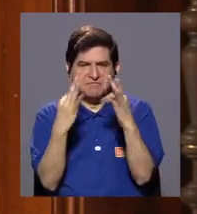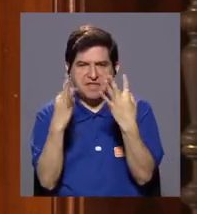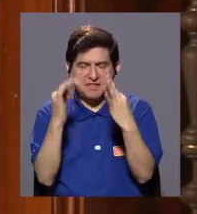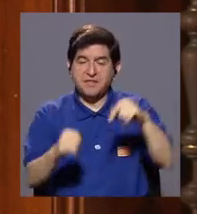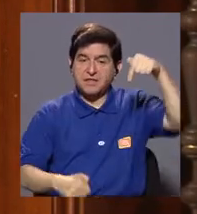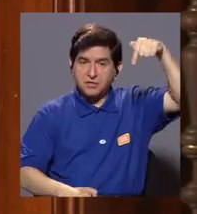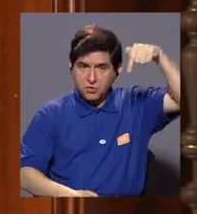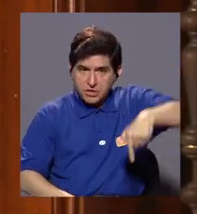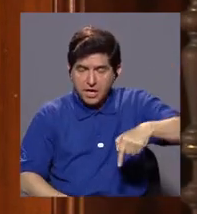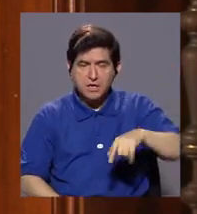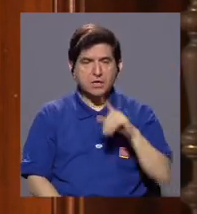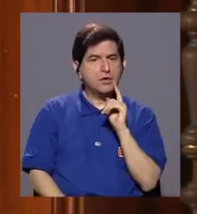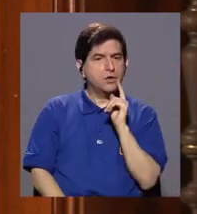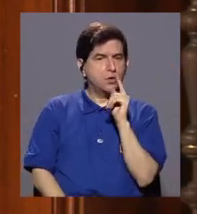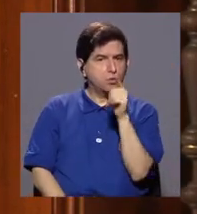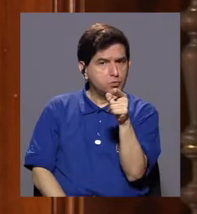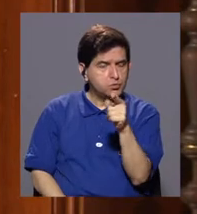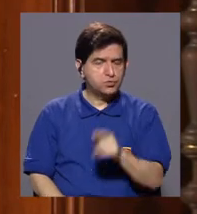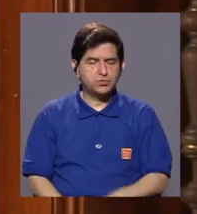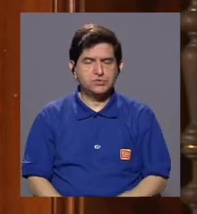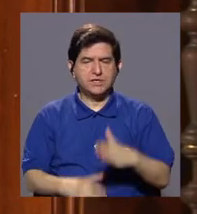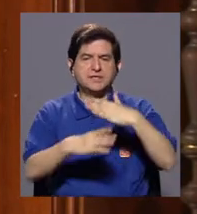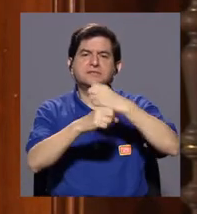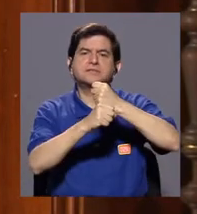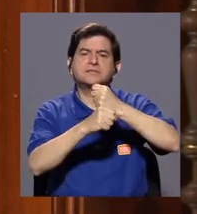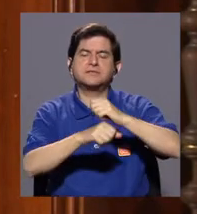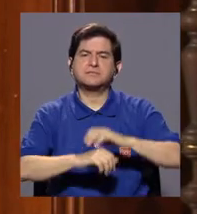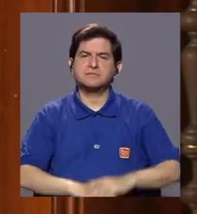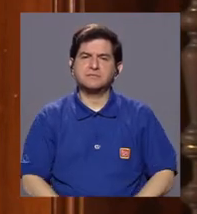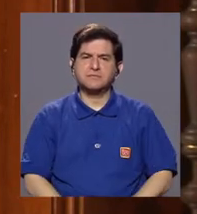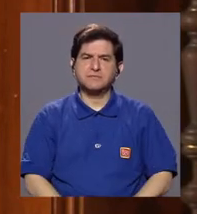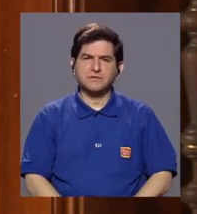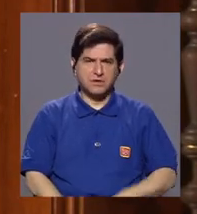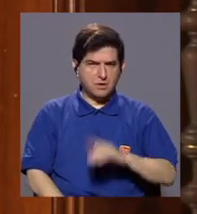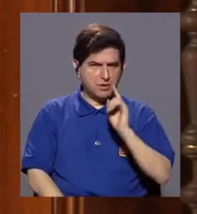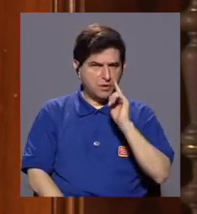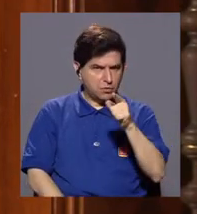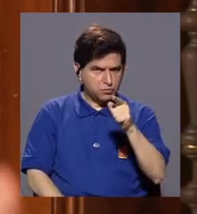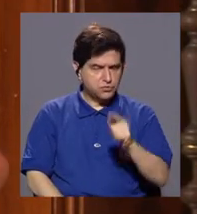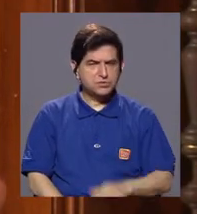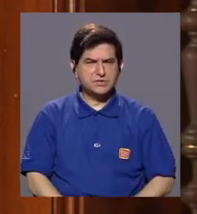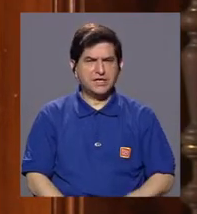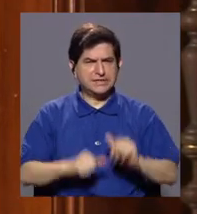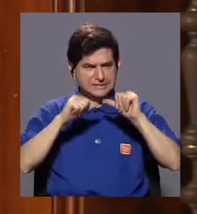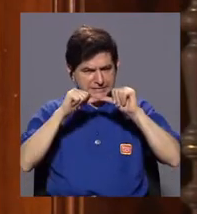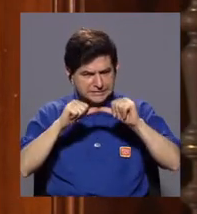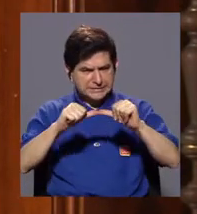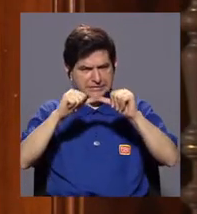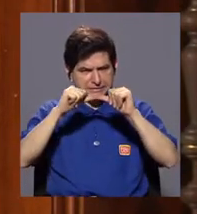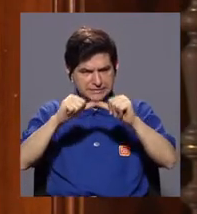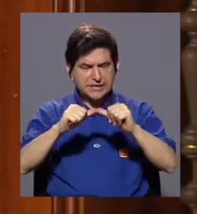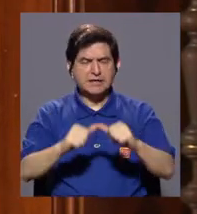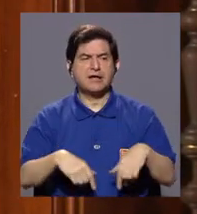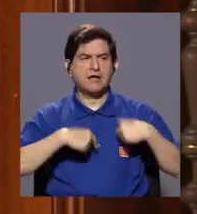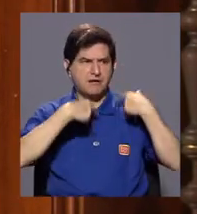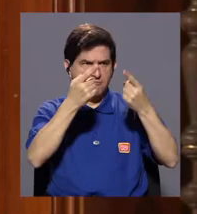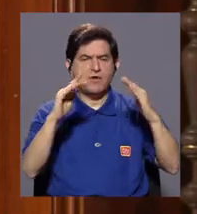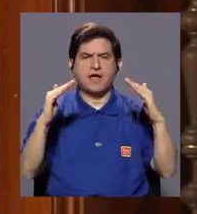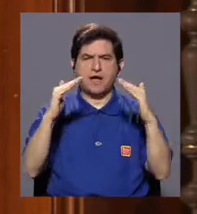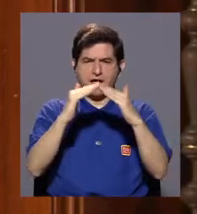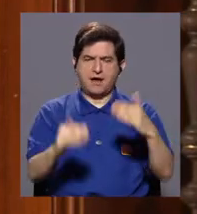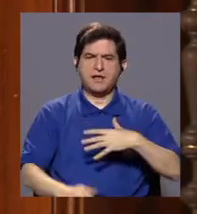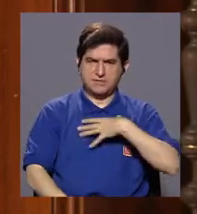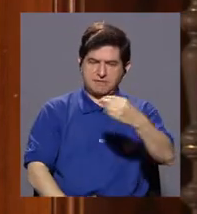intentos que aquí usted estaba realizando. Usted estuvo frecuentemente en la Casa